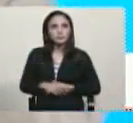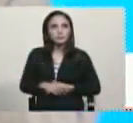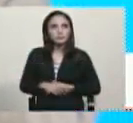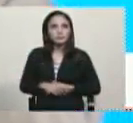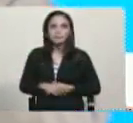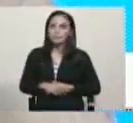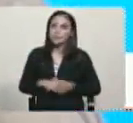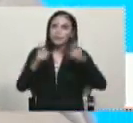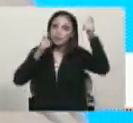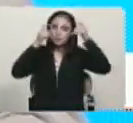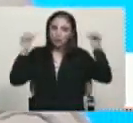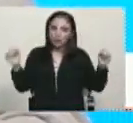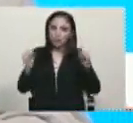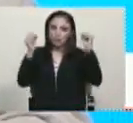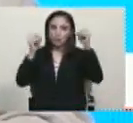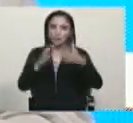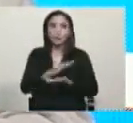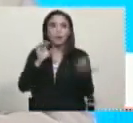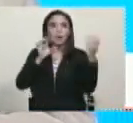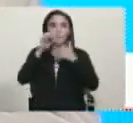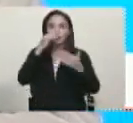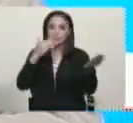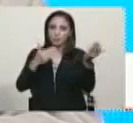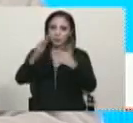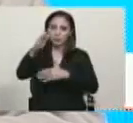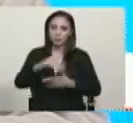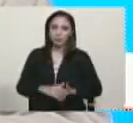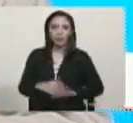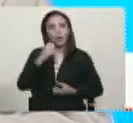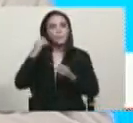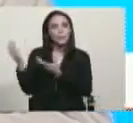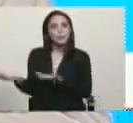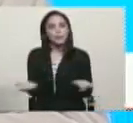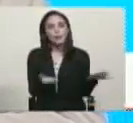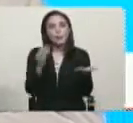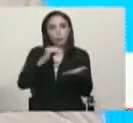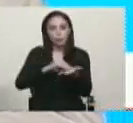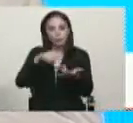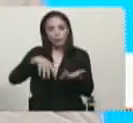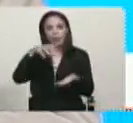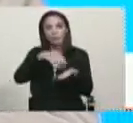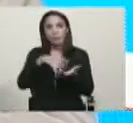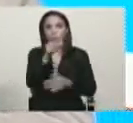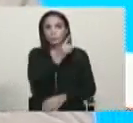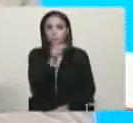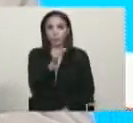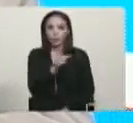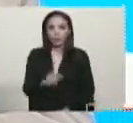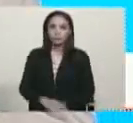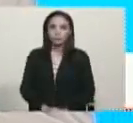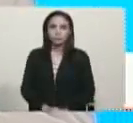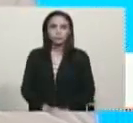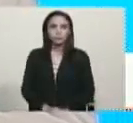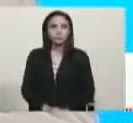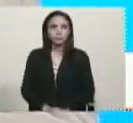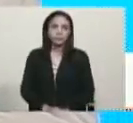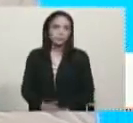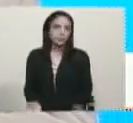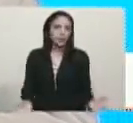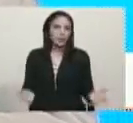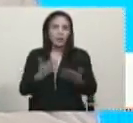Chávez vive, presidente. La patria sigue. Bienvenido nuevamente al estado Zulia. Zulia querido,